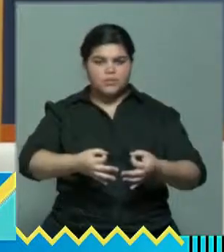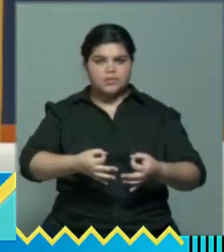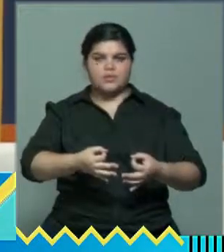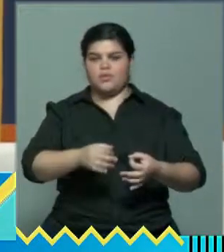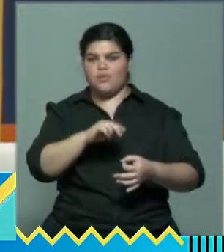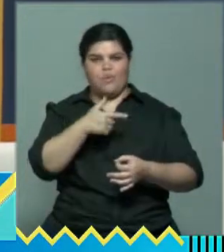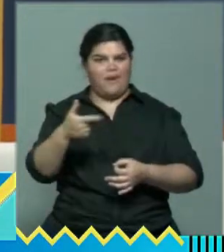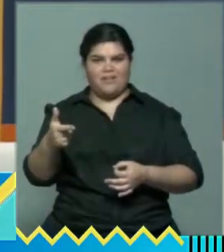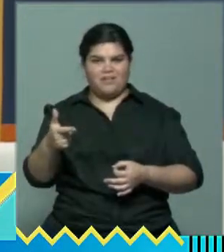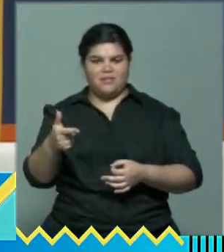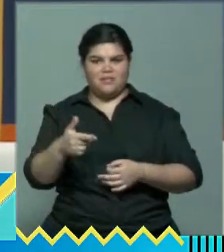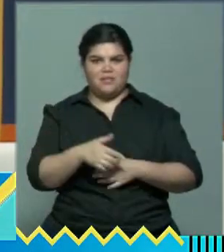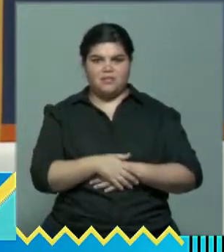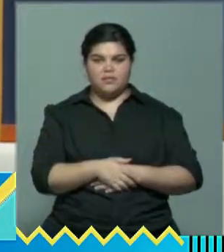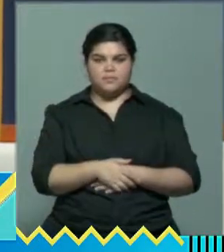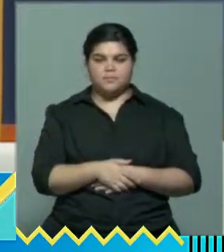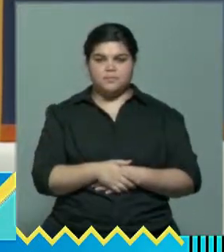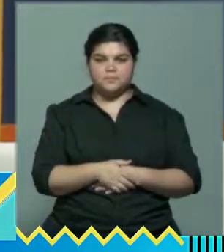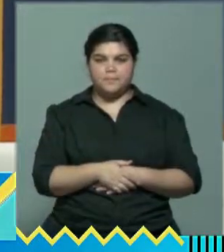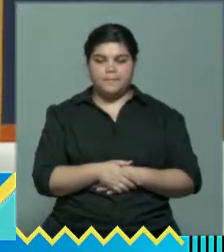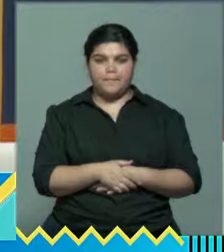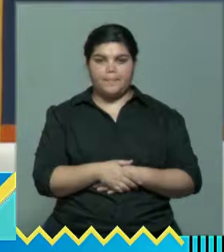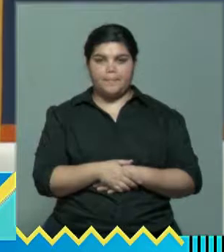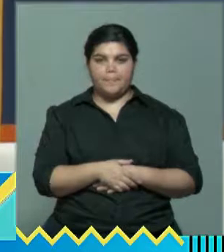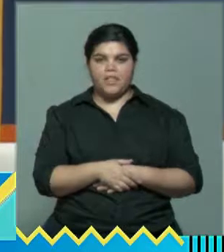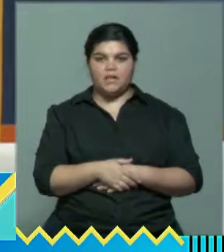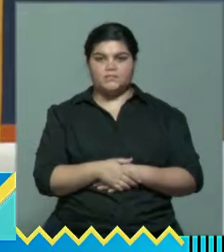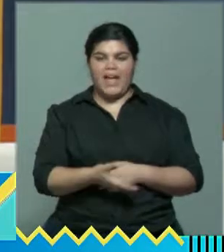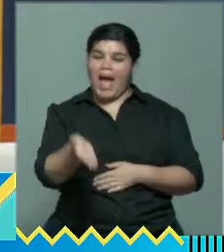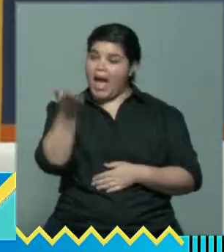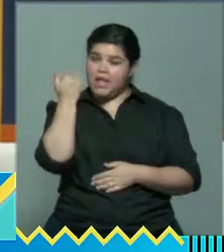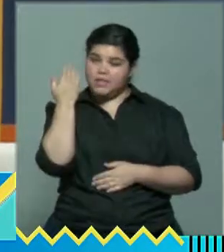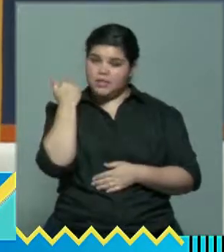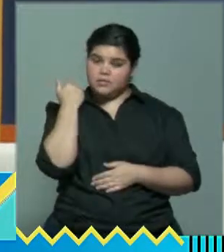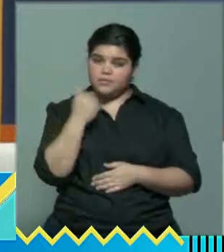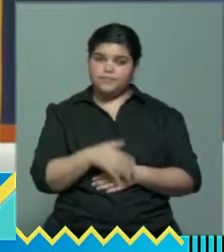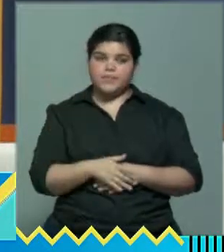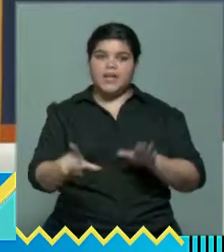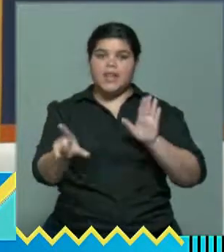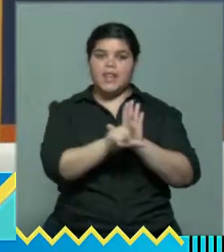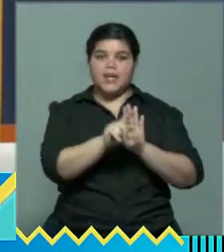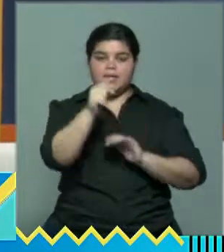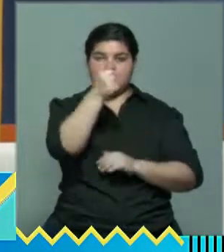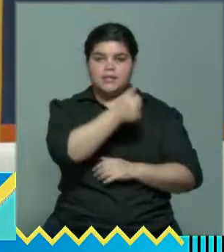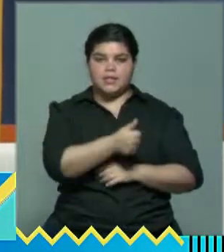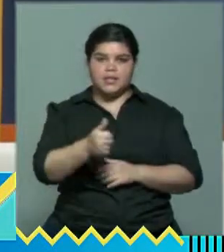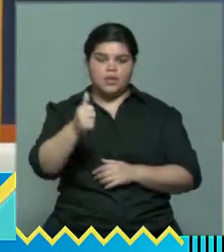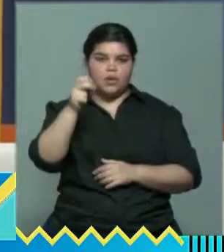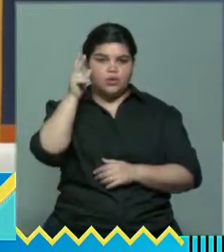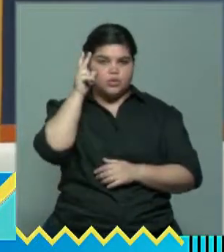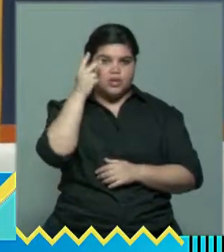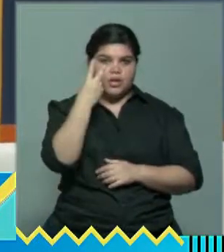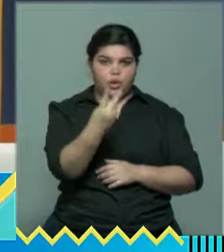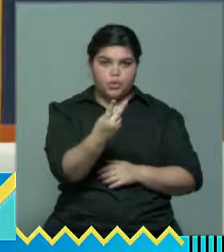También cuando en su momento se entró en vigencia la ley 6082, creíamos